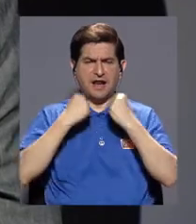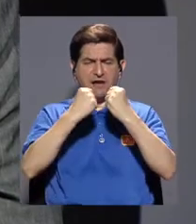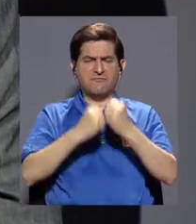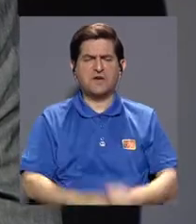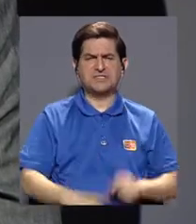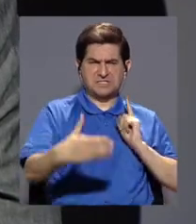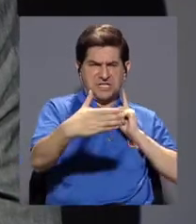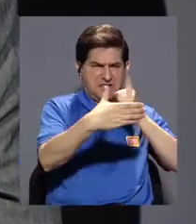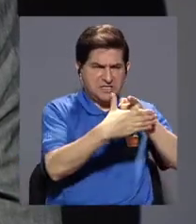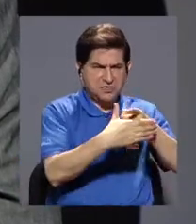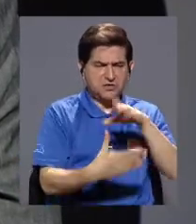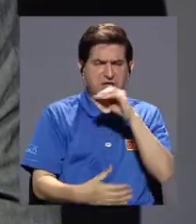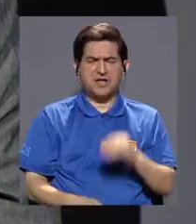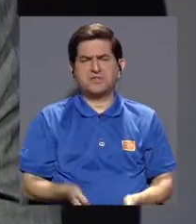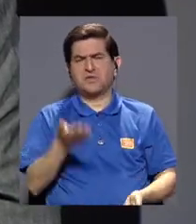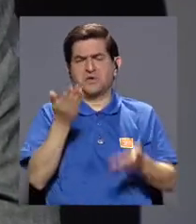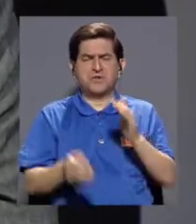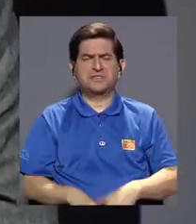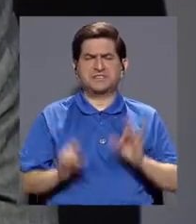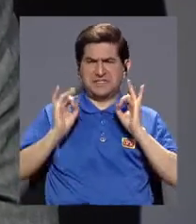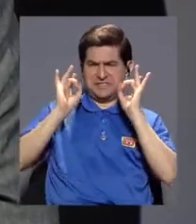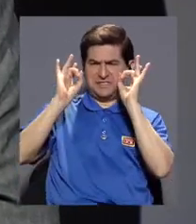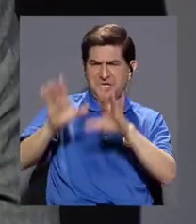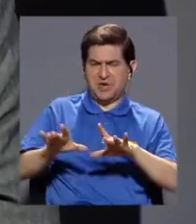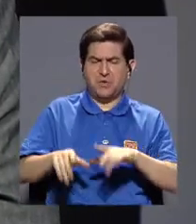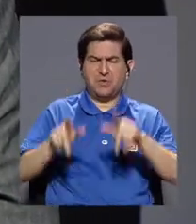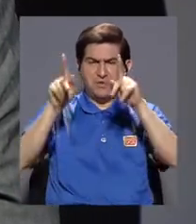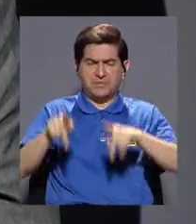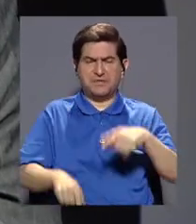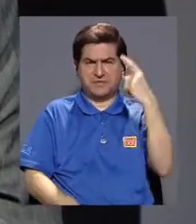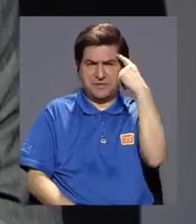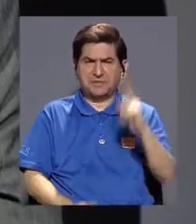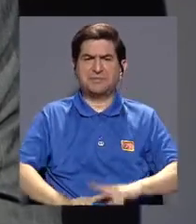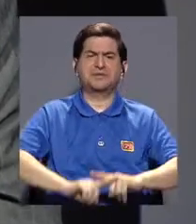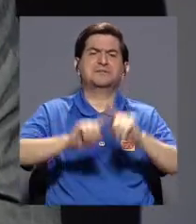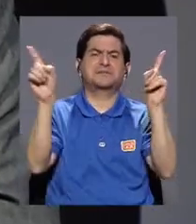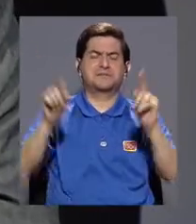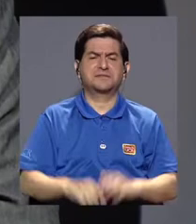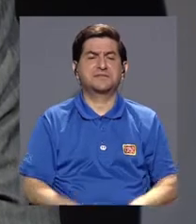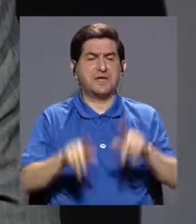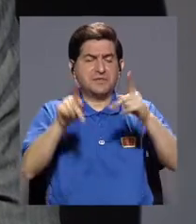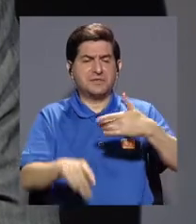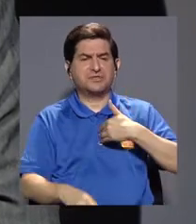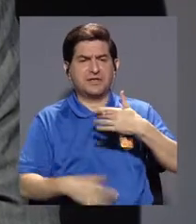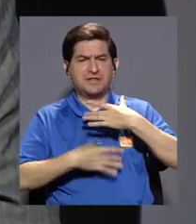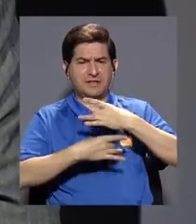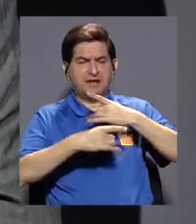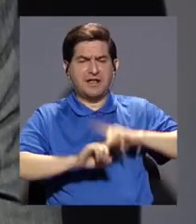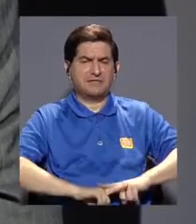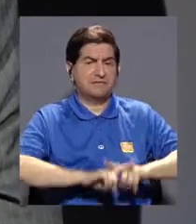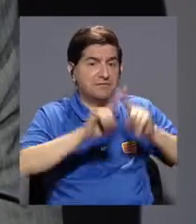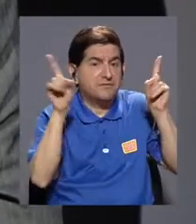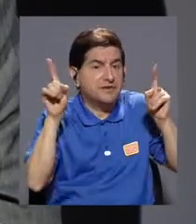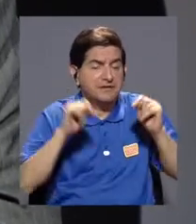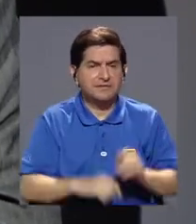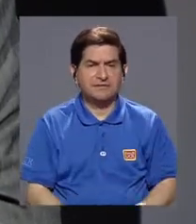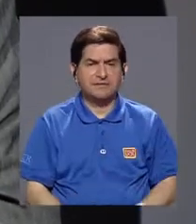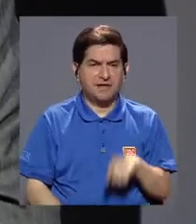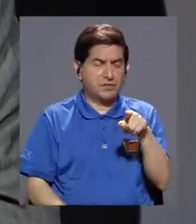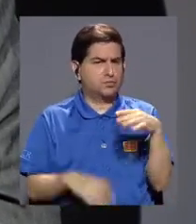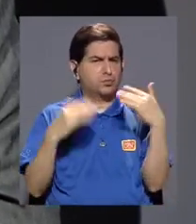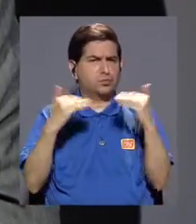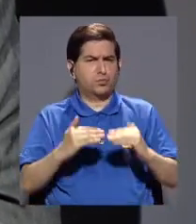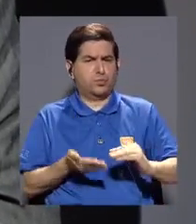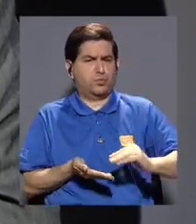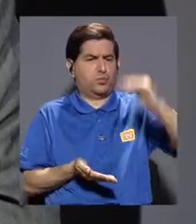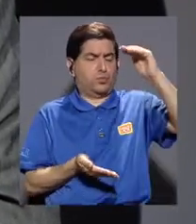el peso de la mezquindad, del odio hacia el que piensa distinto, al que tiene intereses diferentes, es enorme